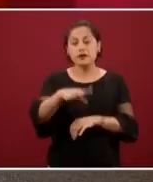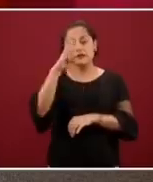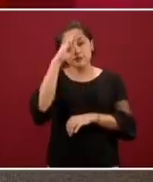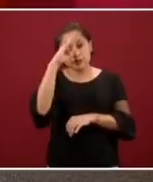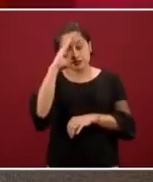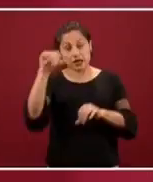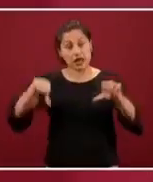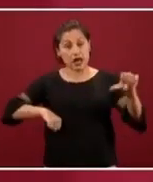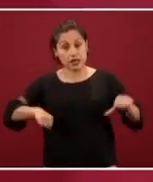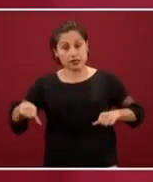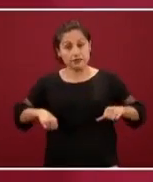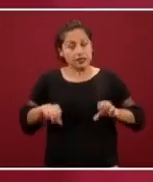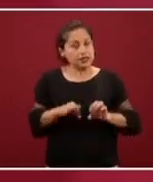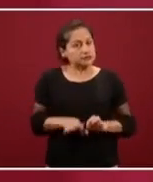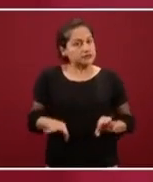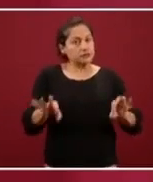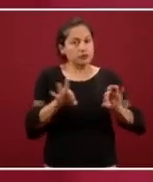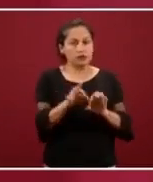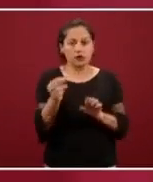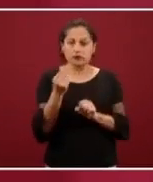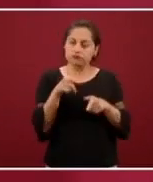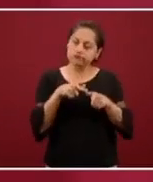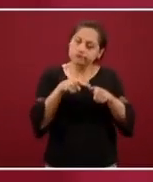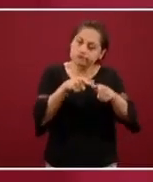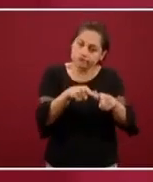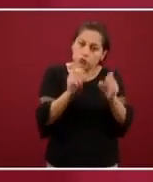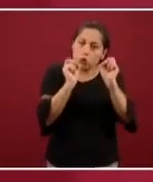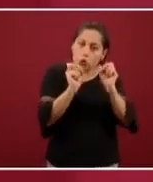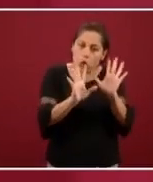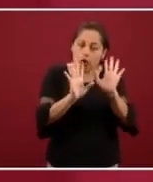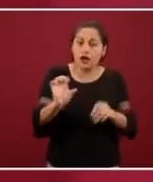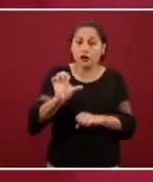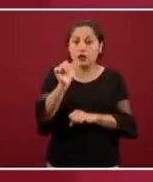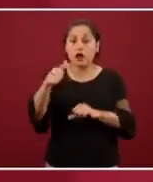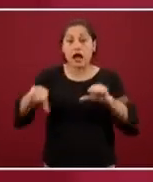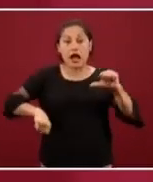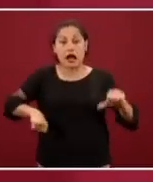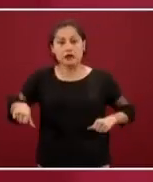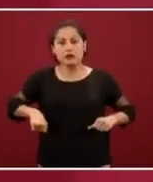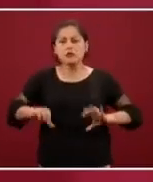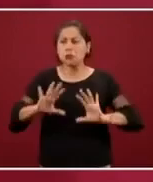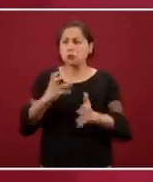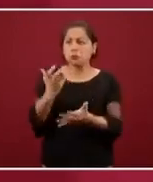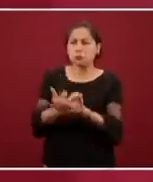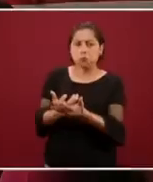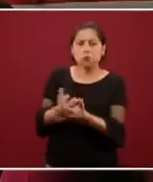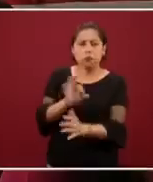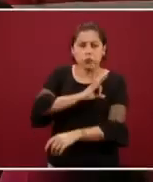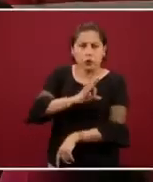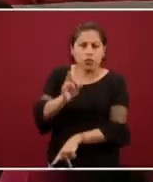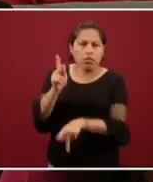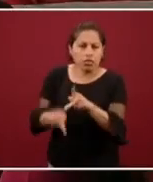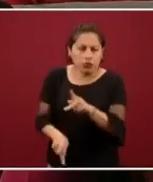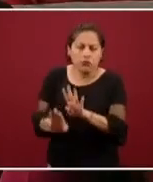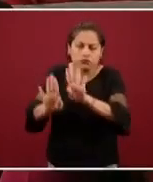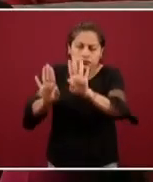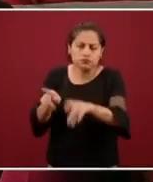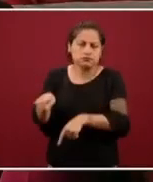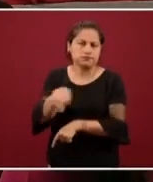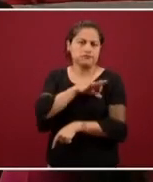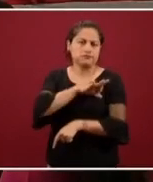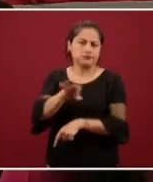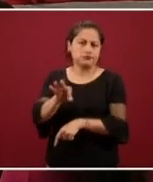Para suspender en lo posible las actividades no esenciales de nuestras organizaciones y